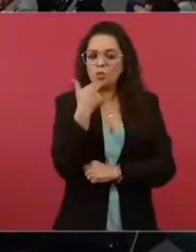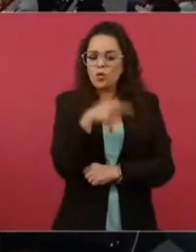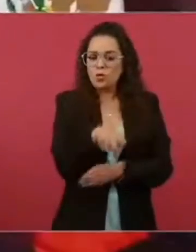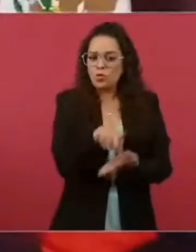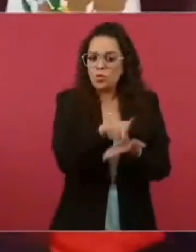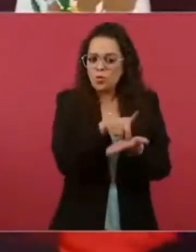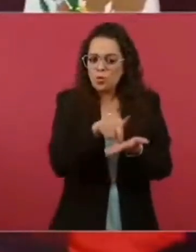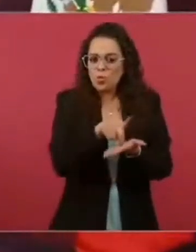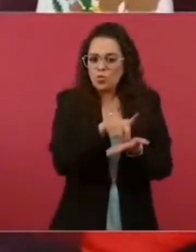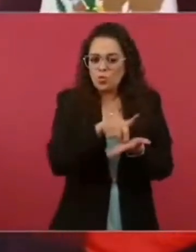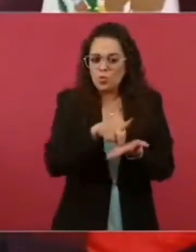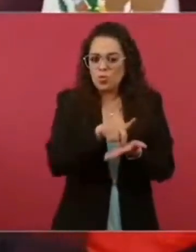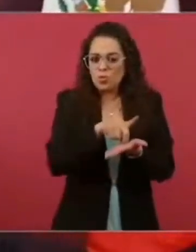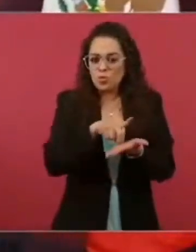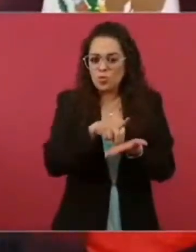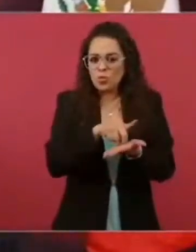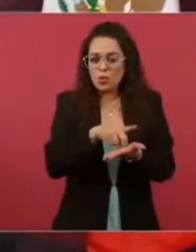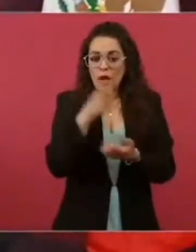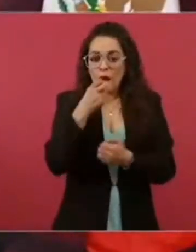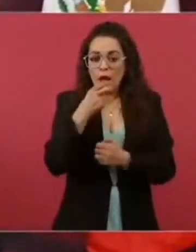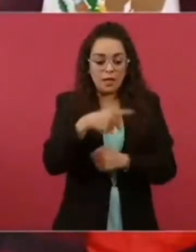de droga, ese mercado,